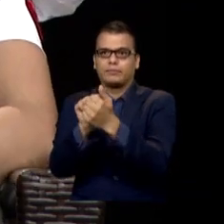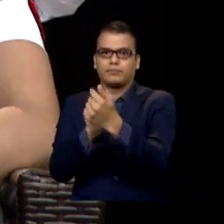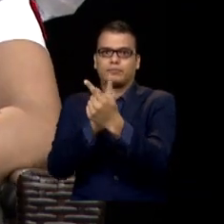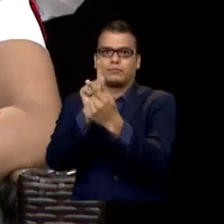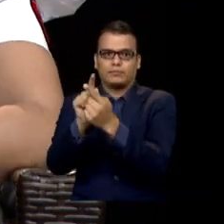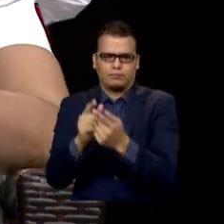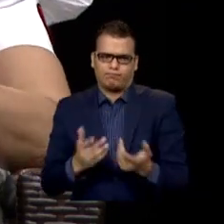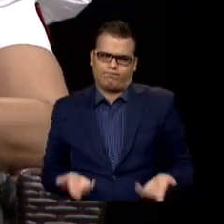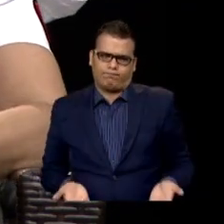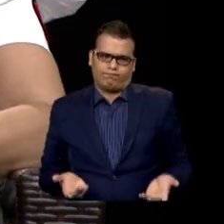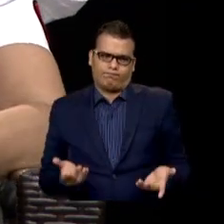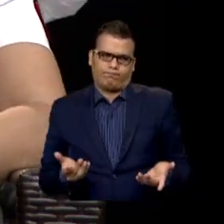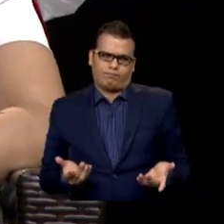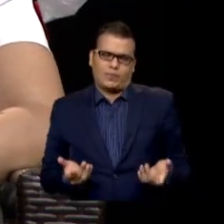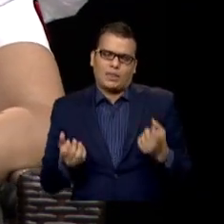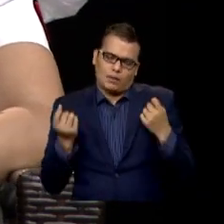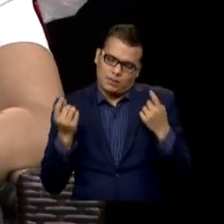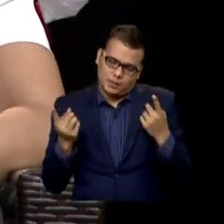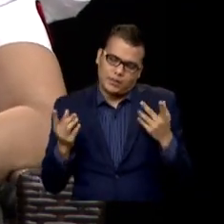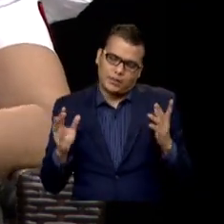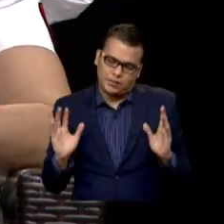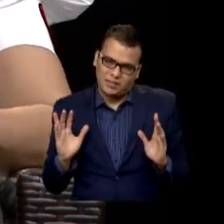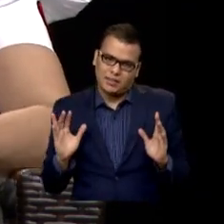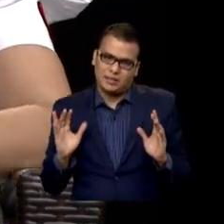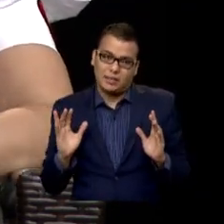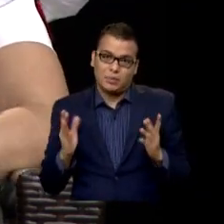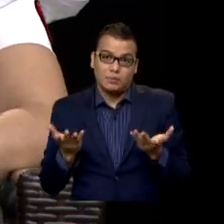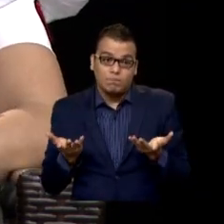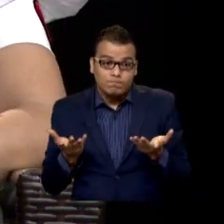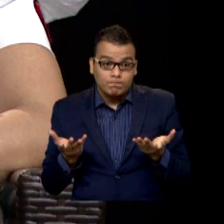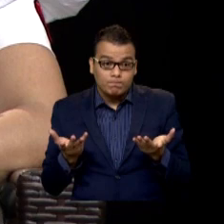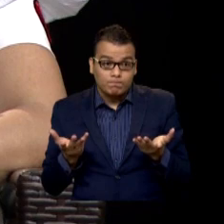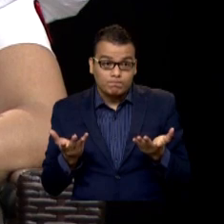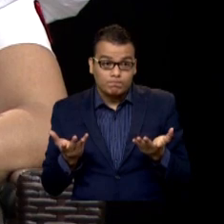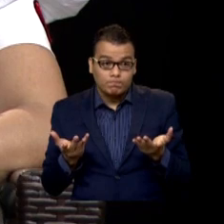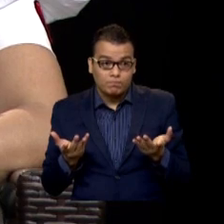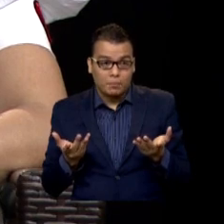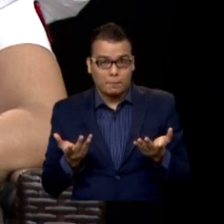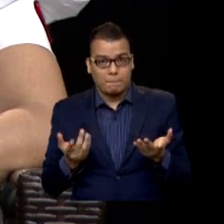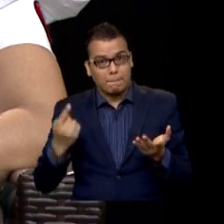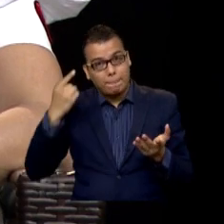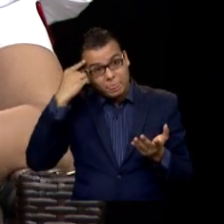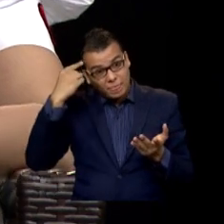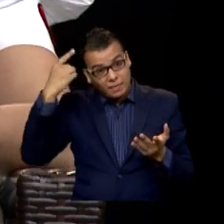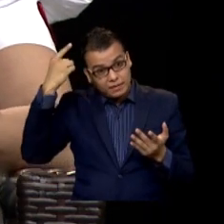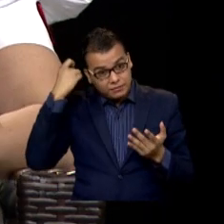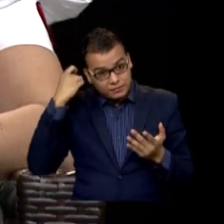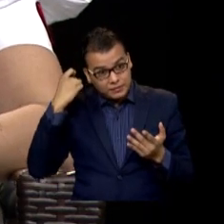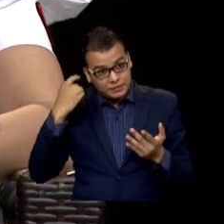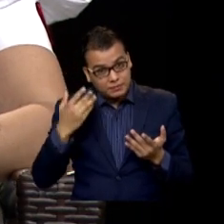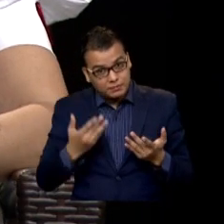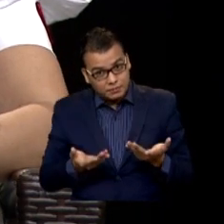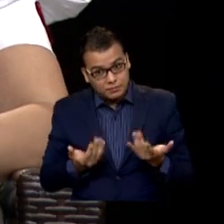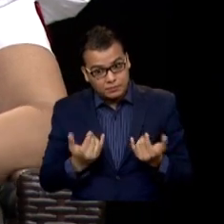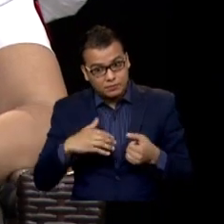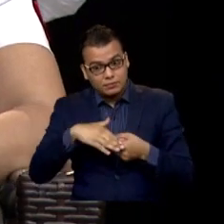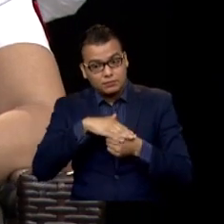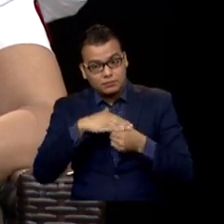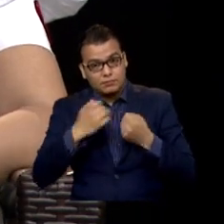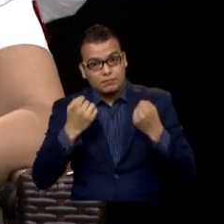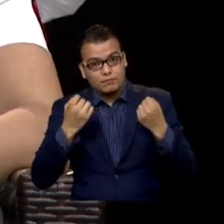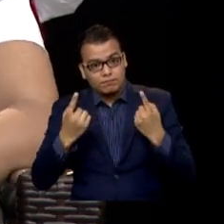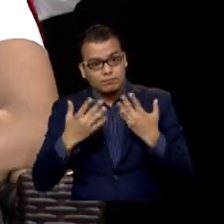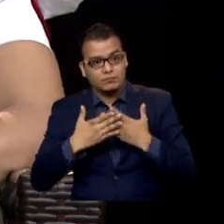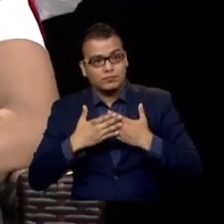situaciones, pero también pensamos que es un poco de inconsciencia de las personas de entender lo que está sucediendo.